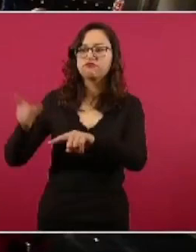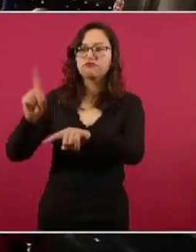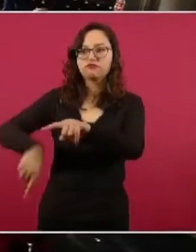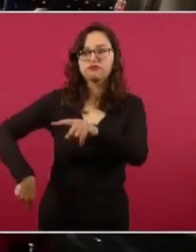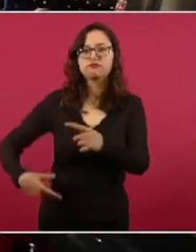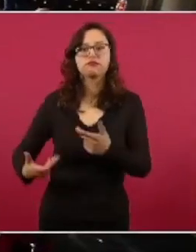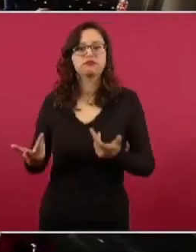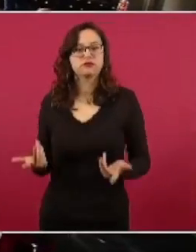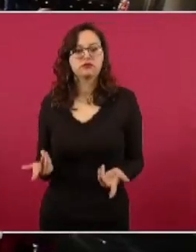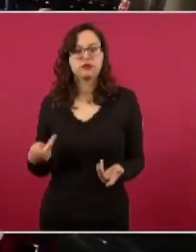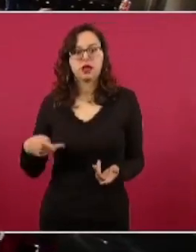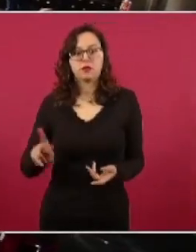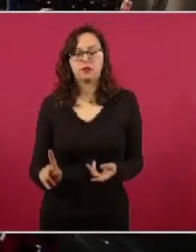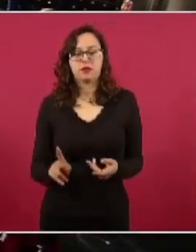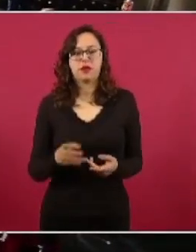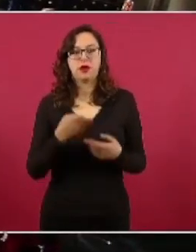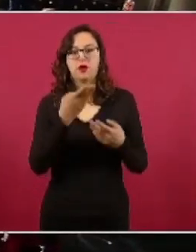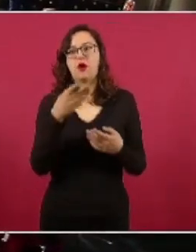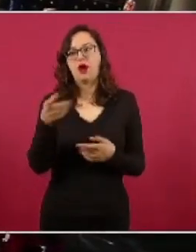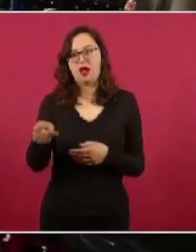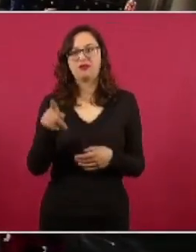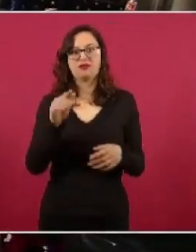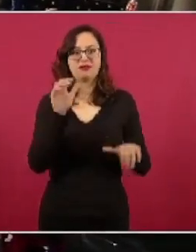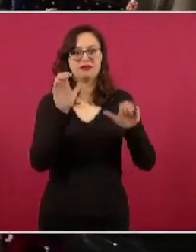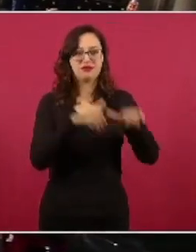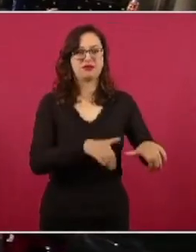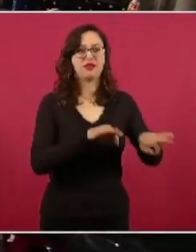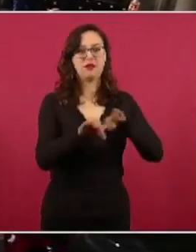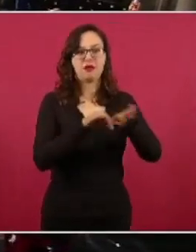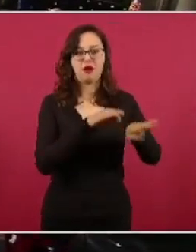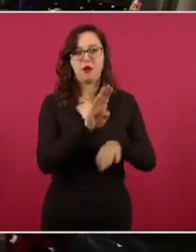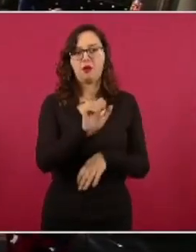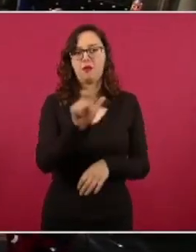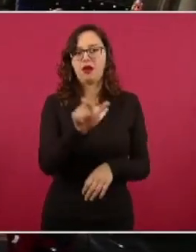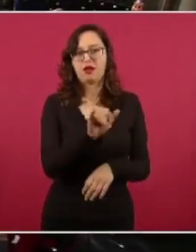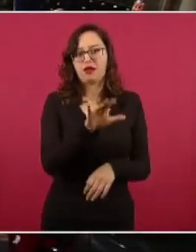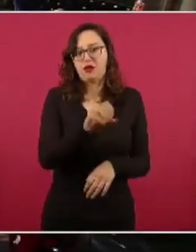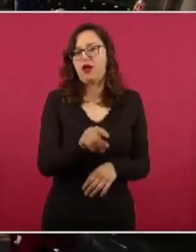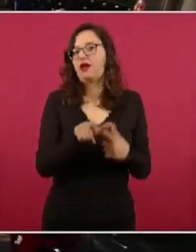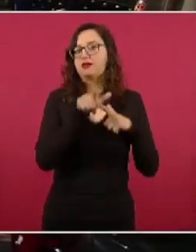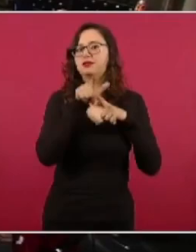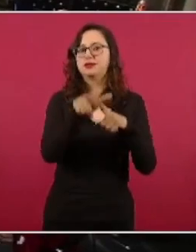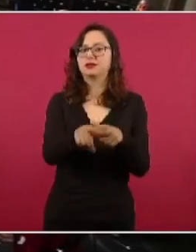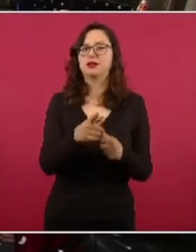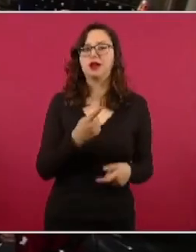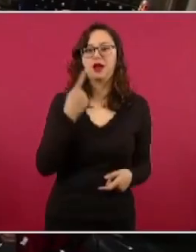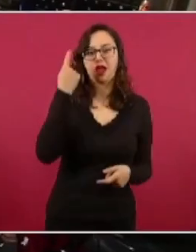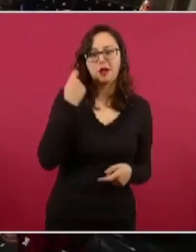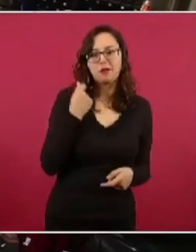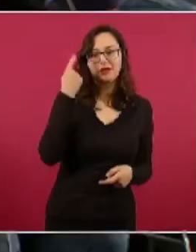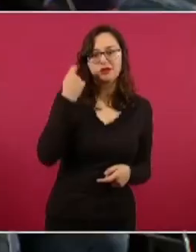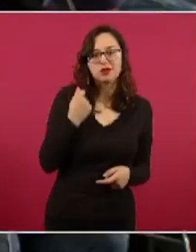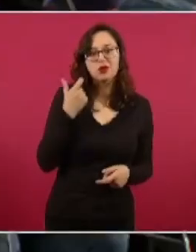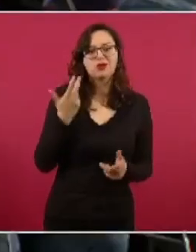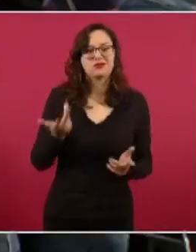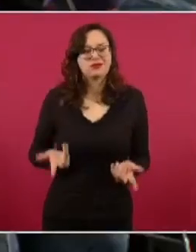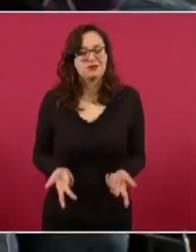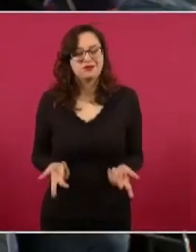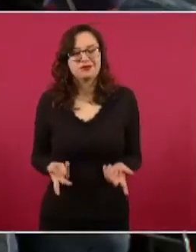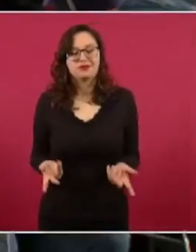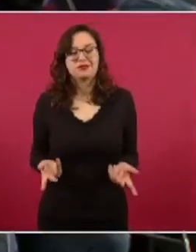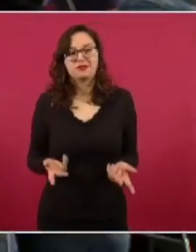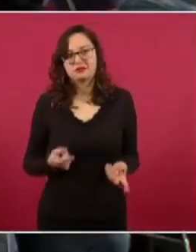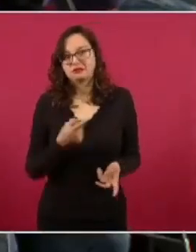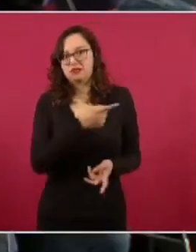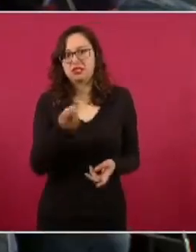130,000 pesos mensuales, pero otros que fueron gobernadores de esta entidad, como por ejemplo Agustín Carstens o Guillermo Ortiz, ganan